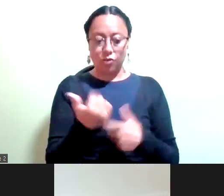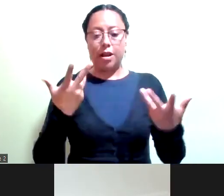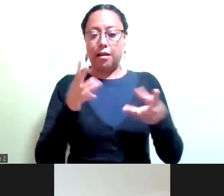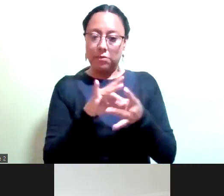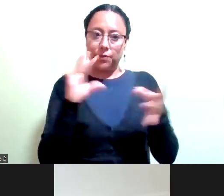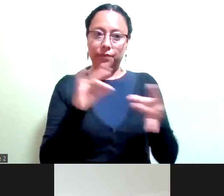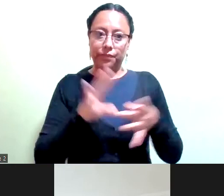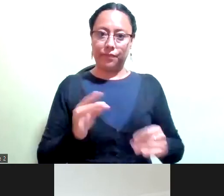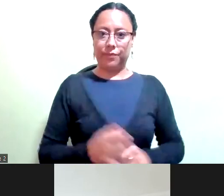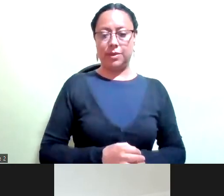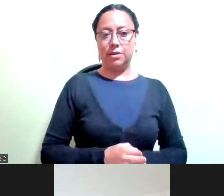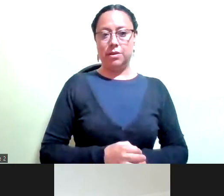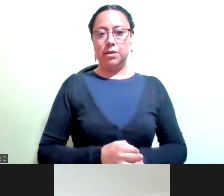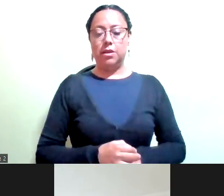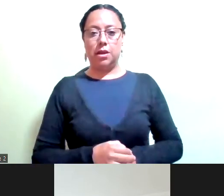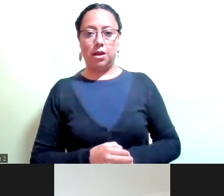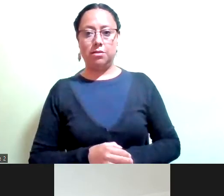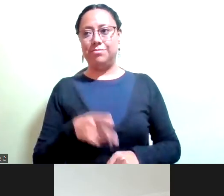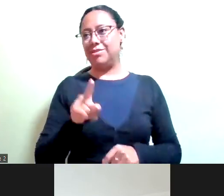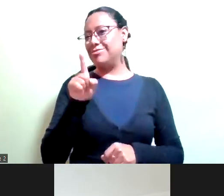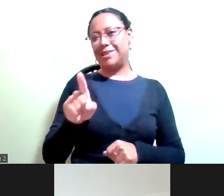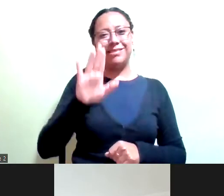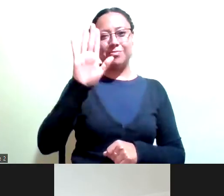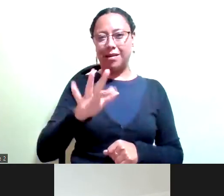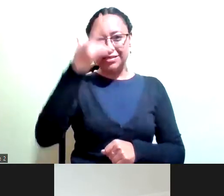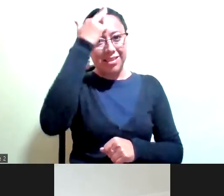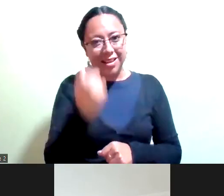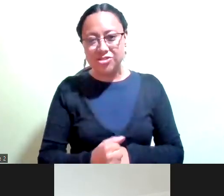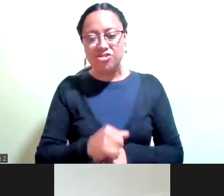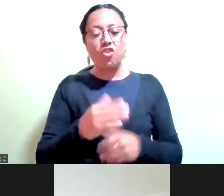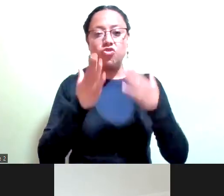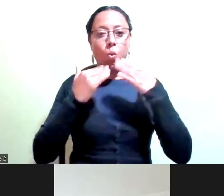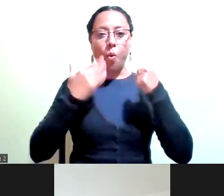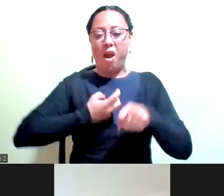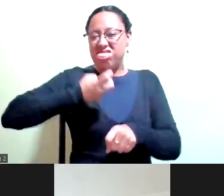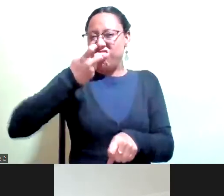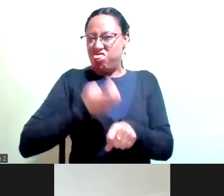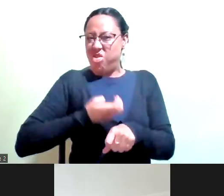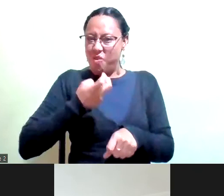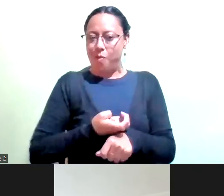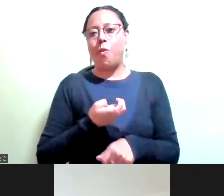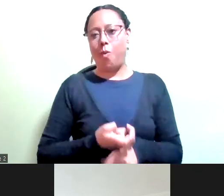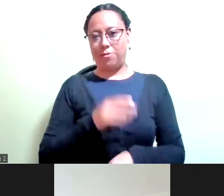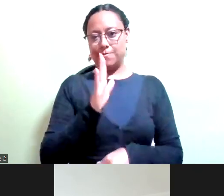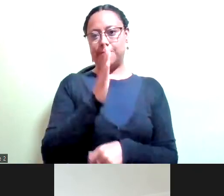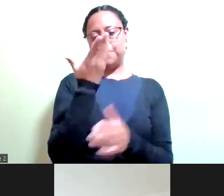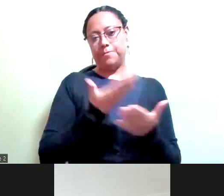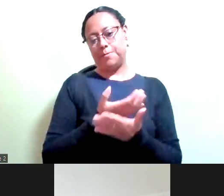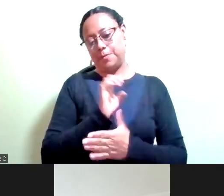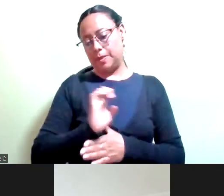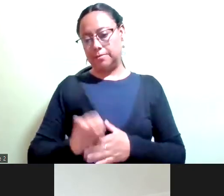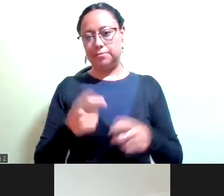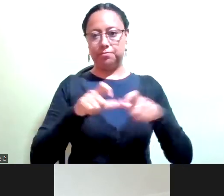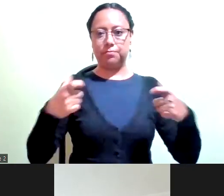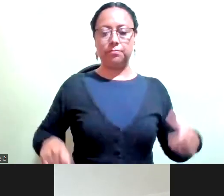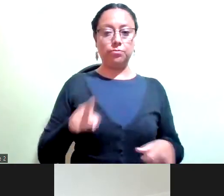el sentimiento. No, diputado, ustedes llevan la mano, ustedes tienen la mayoría, no me salga con eso. Y si se sintió provocado, pues